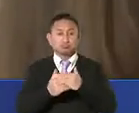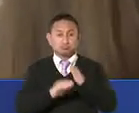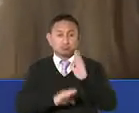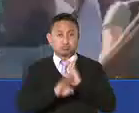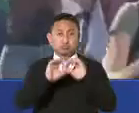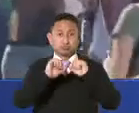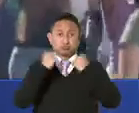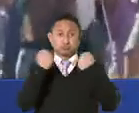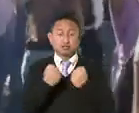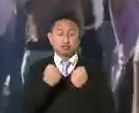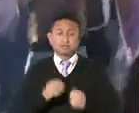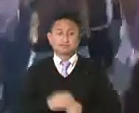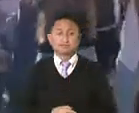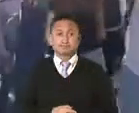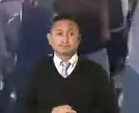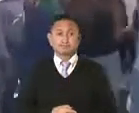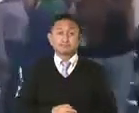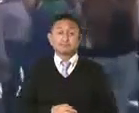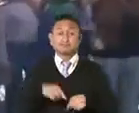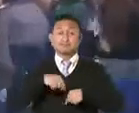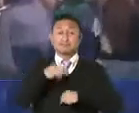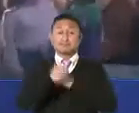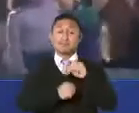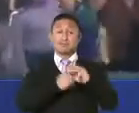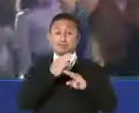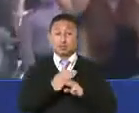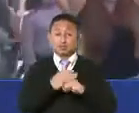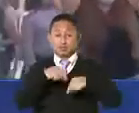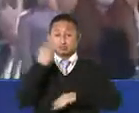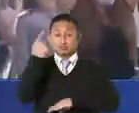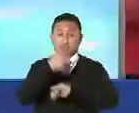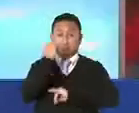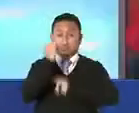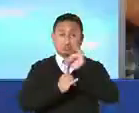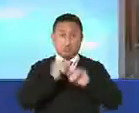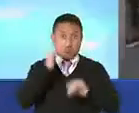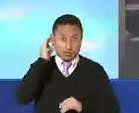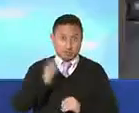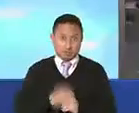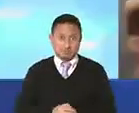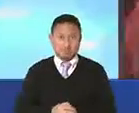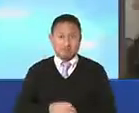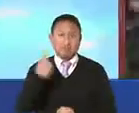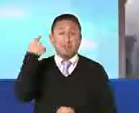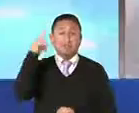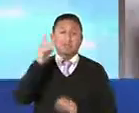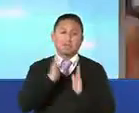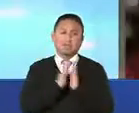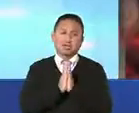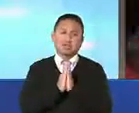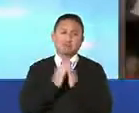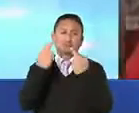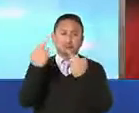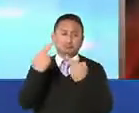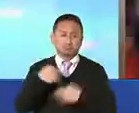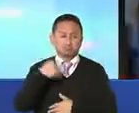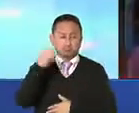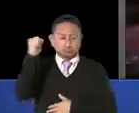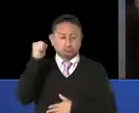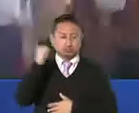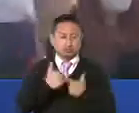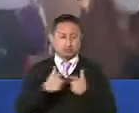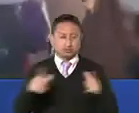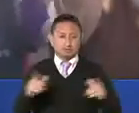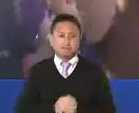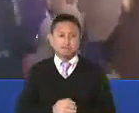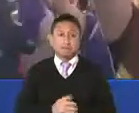si el mundo conmemora un año más del día internacional de la mujer y les piden el respeto de sus derechos y libertades no obstante un informe global